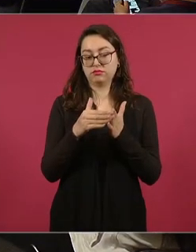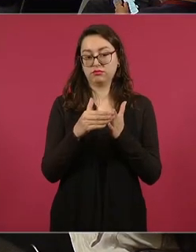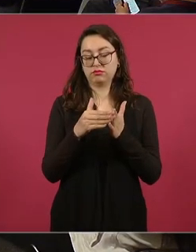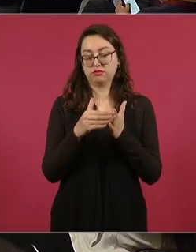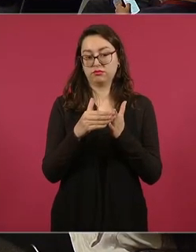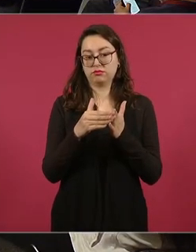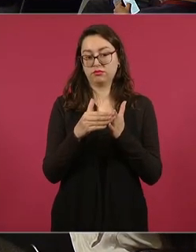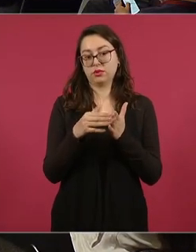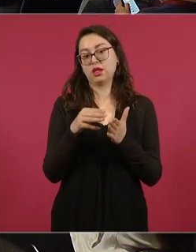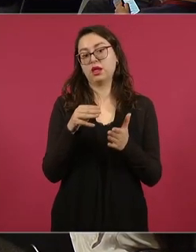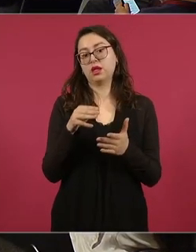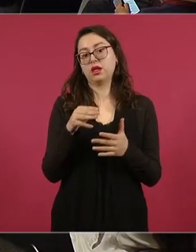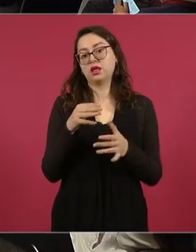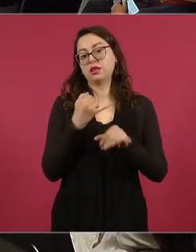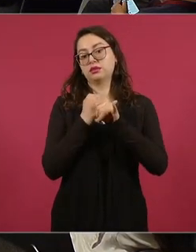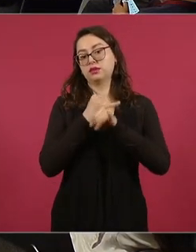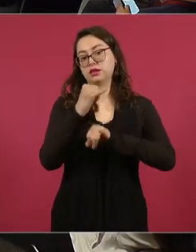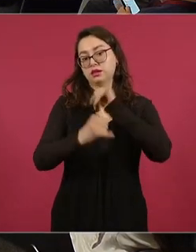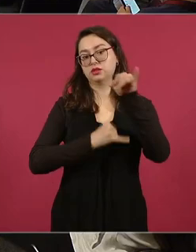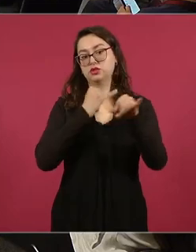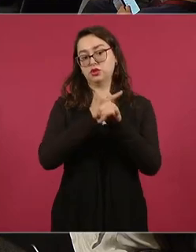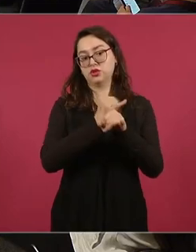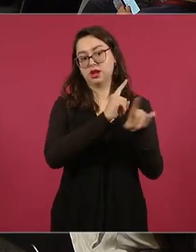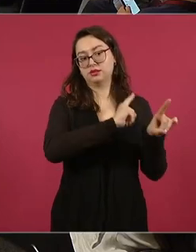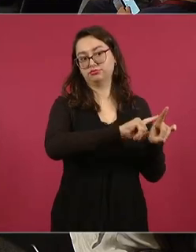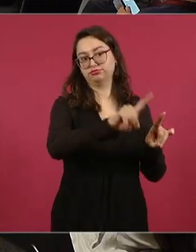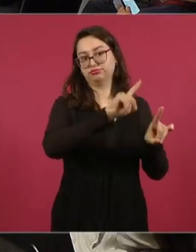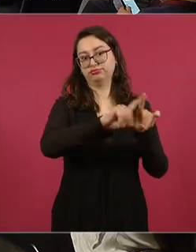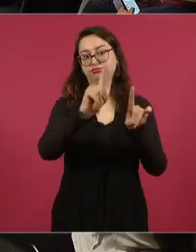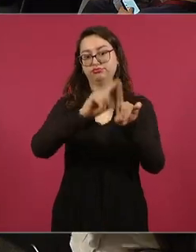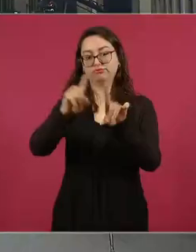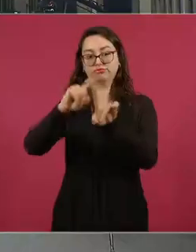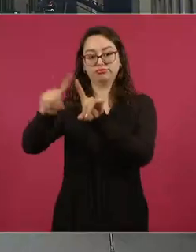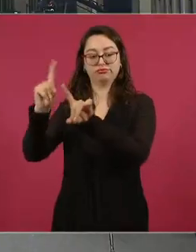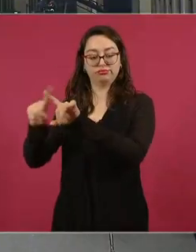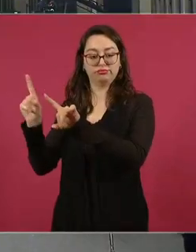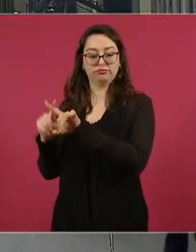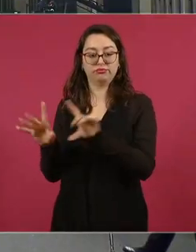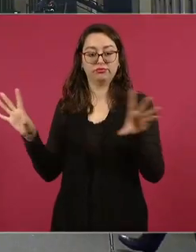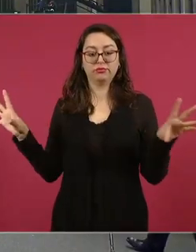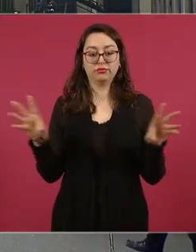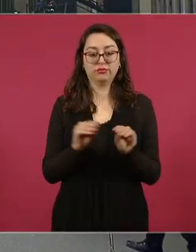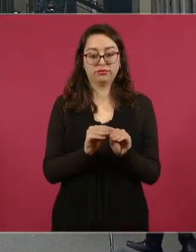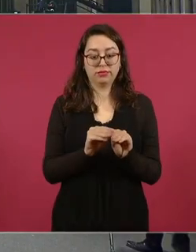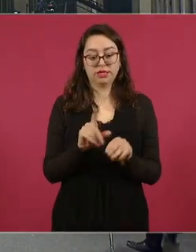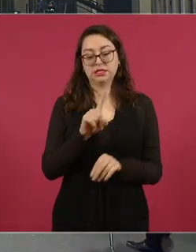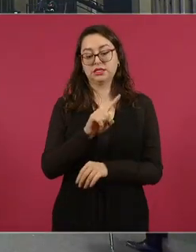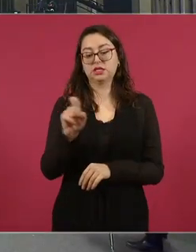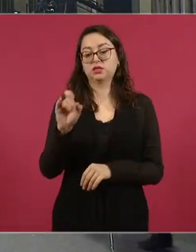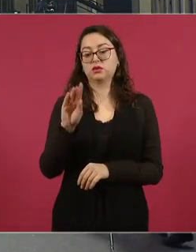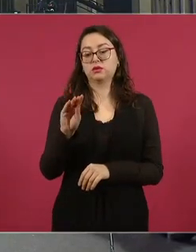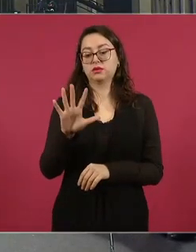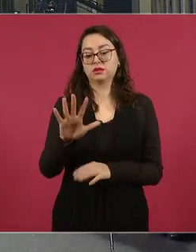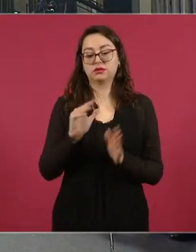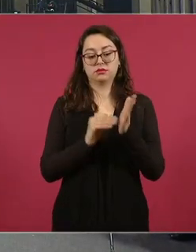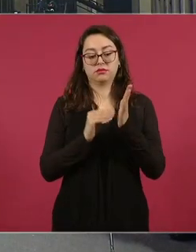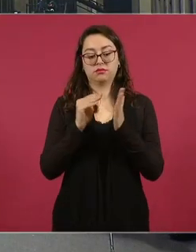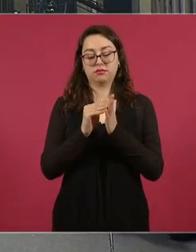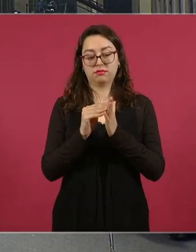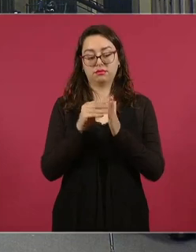Conglomerado de medios internacionales, doscientos noventa y cinco millones.